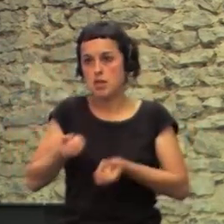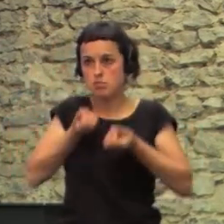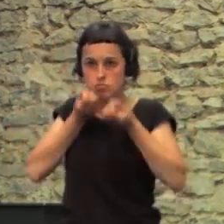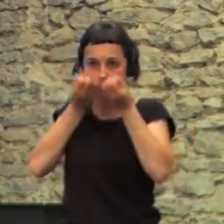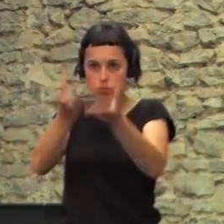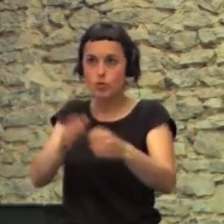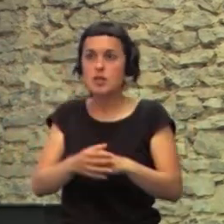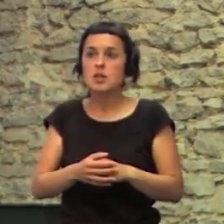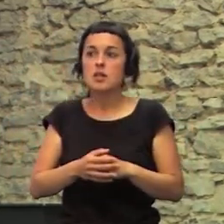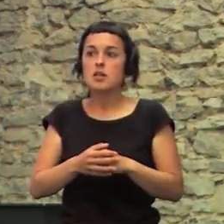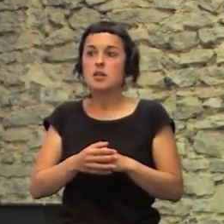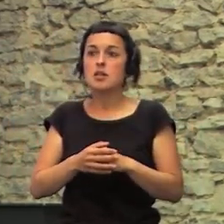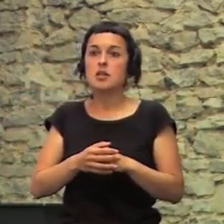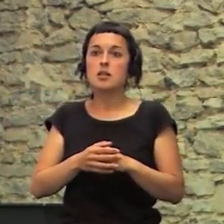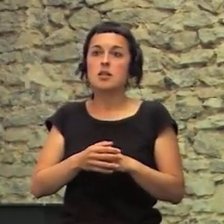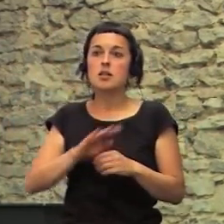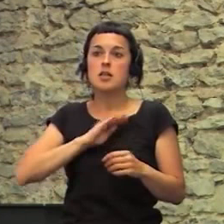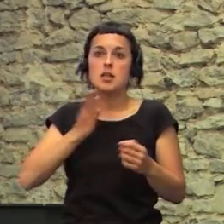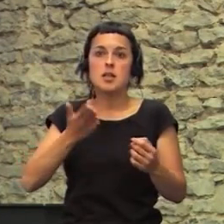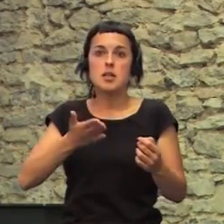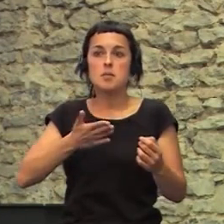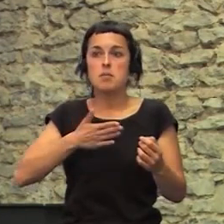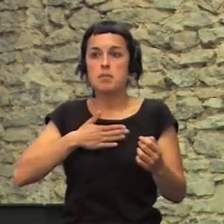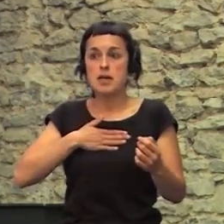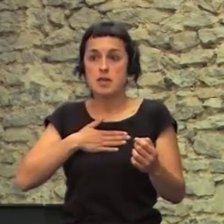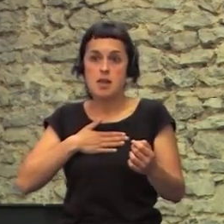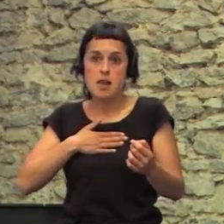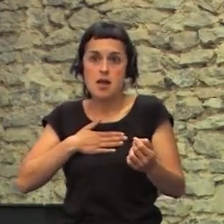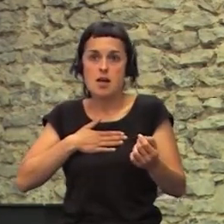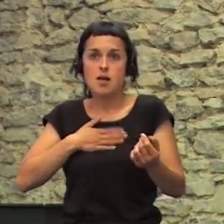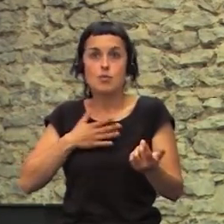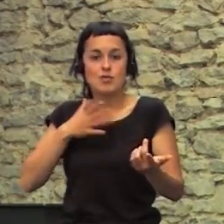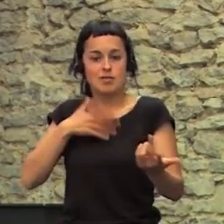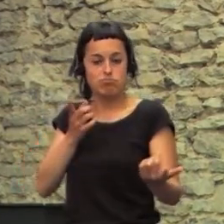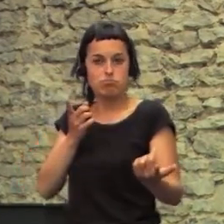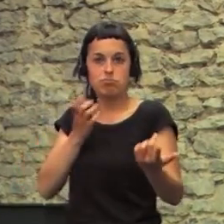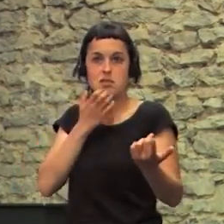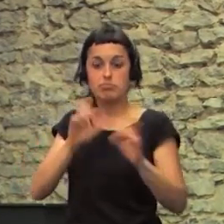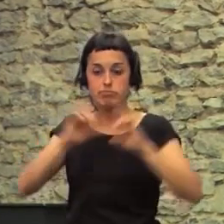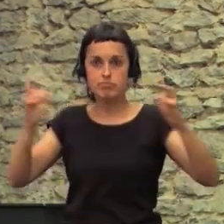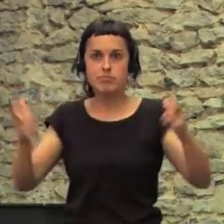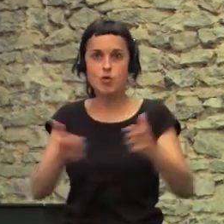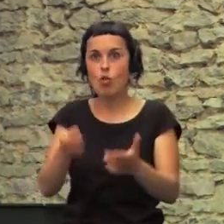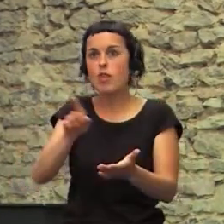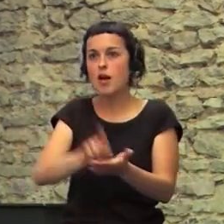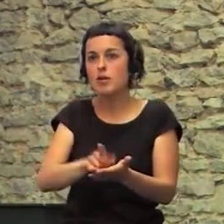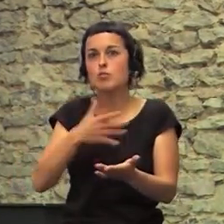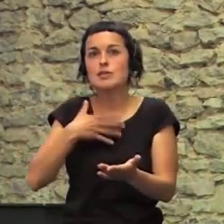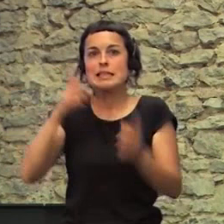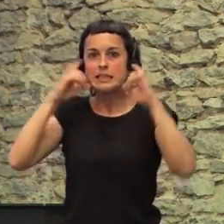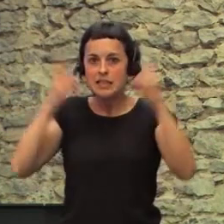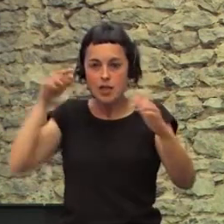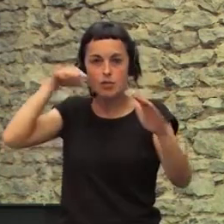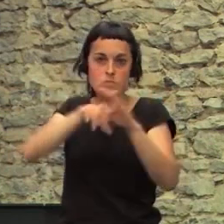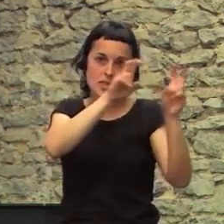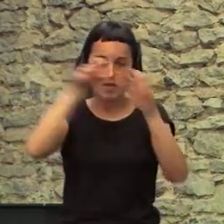que esté mañana, pues espero que pueda profundizar, porque hoy no va a dar tiempo a profundizar en demasiadas cosas. Pero sí que